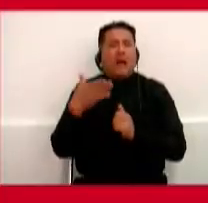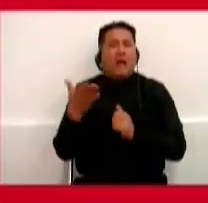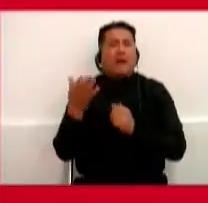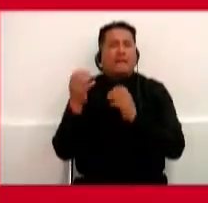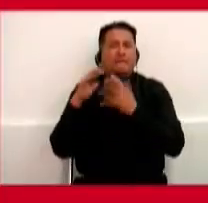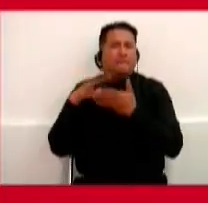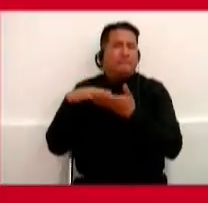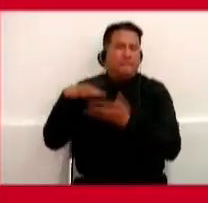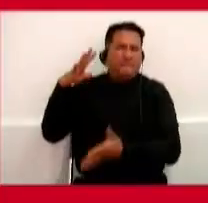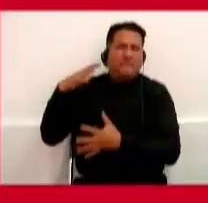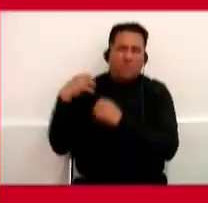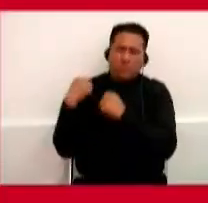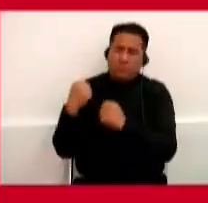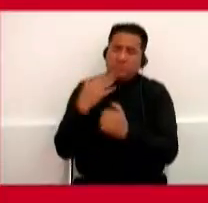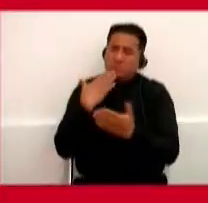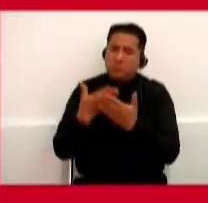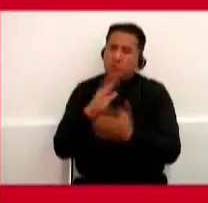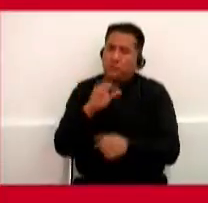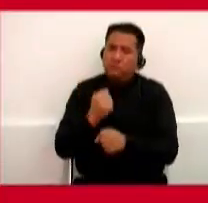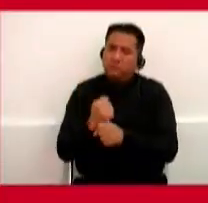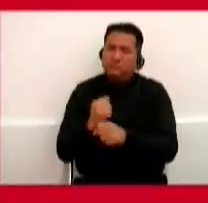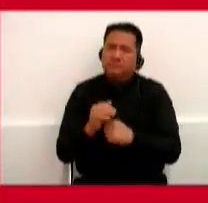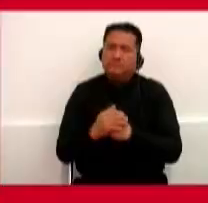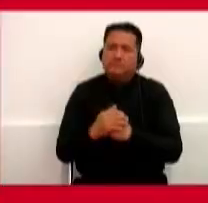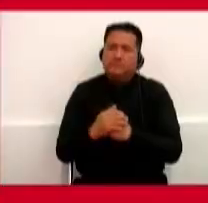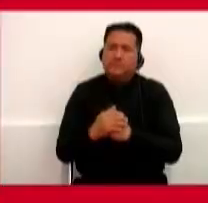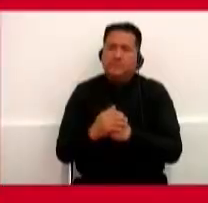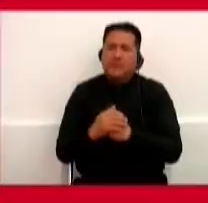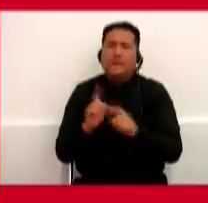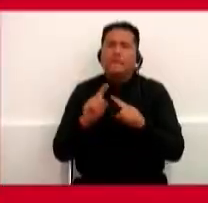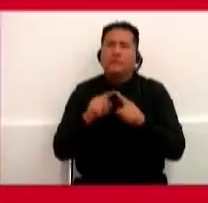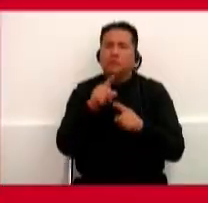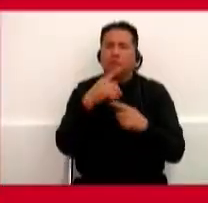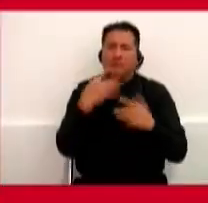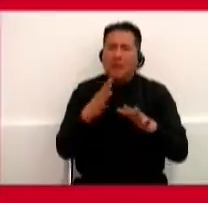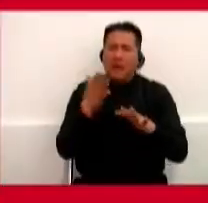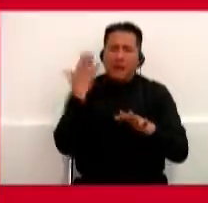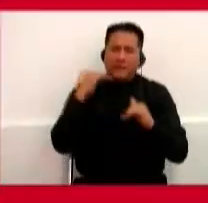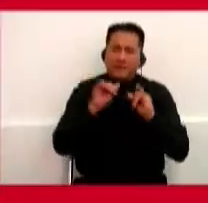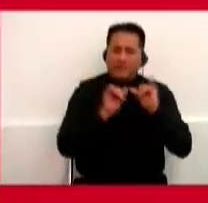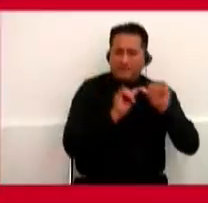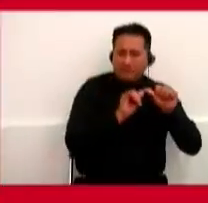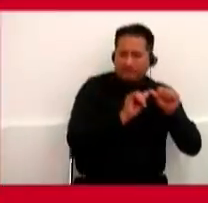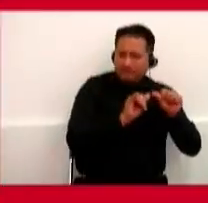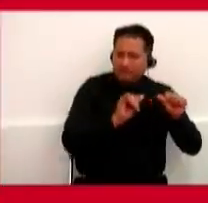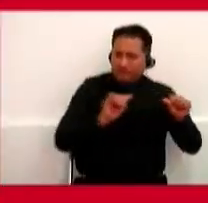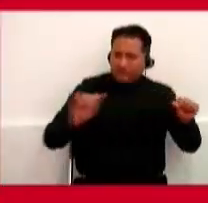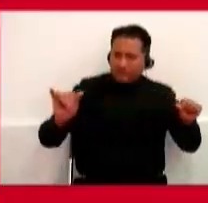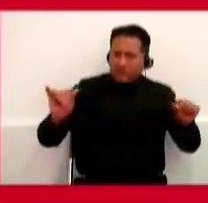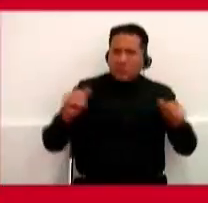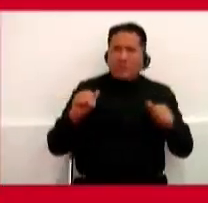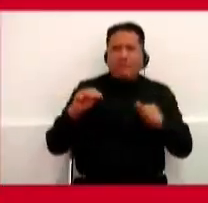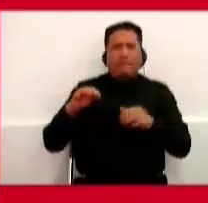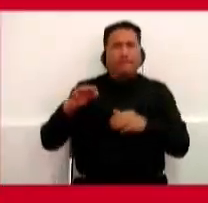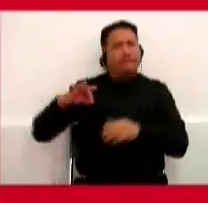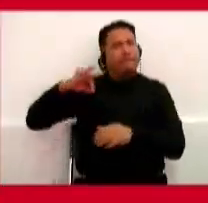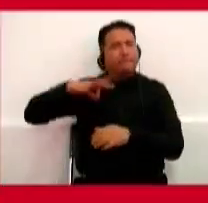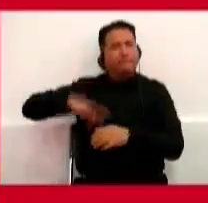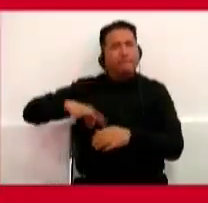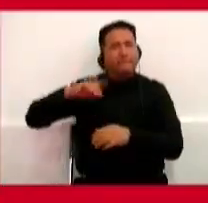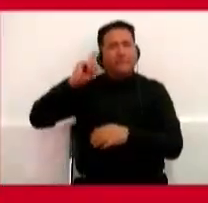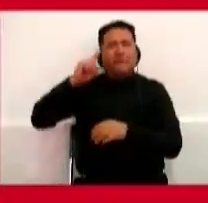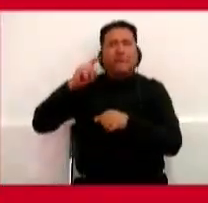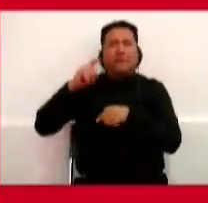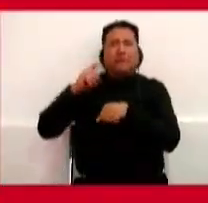el trabajo que se ha hecho. Quería saber si ya han medido algún beneficio en reducción de tiempos de ciclo, velocidad